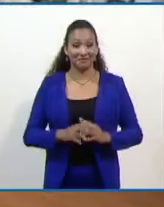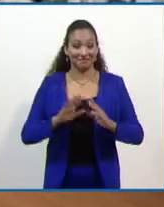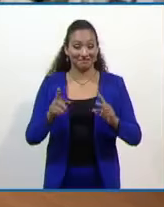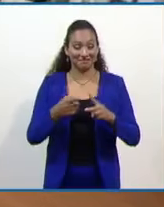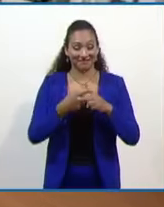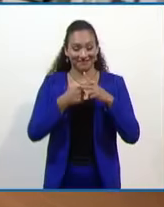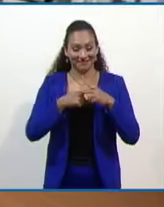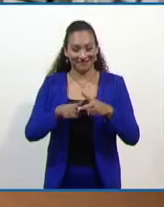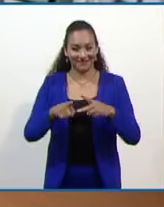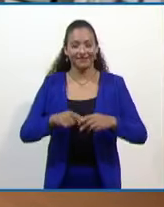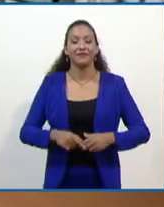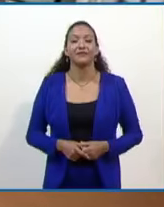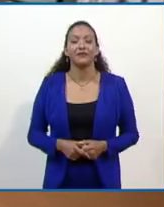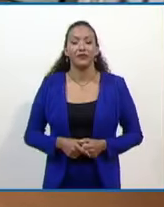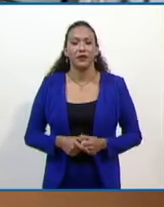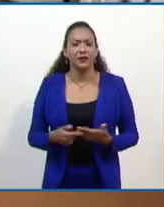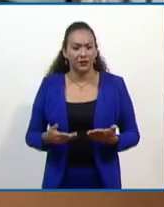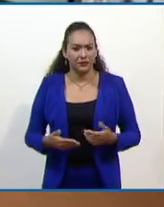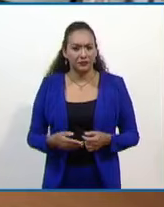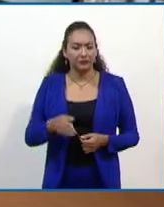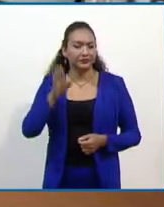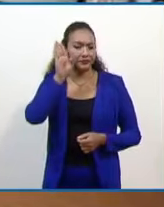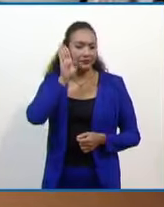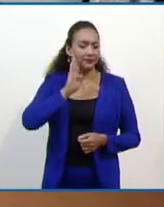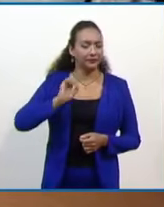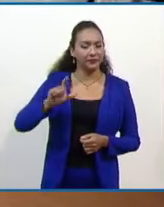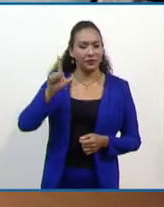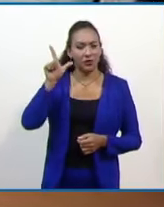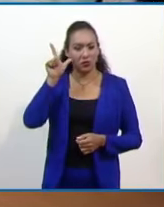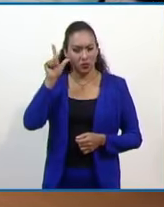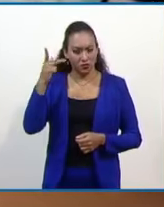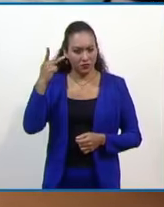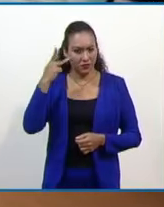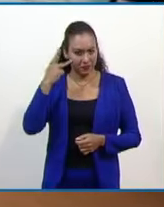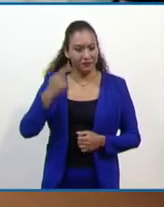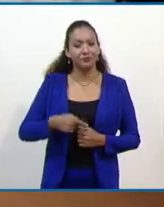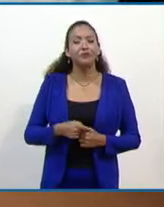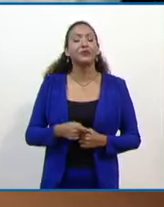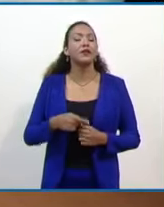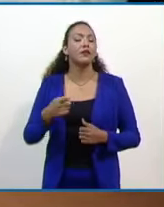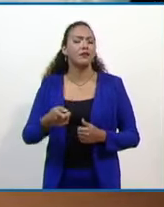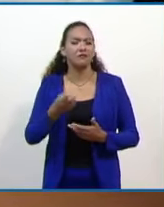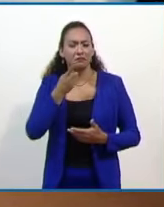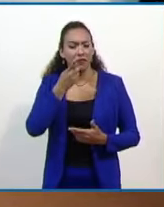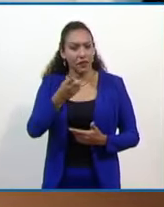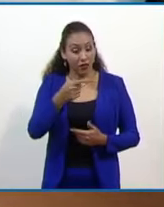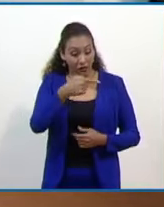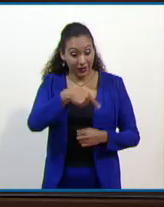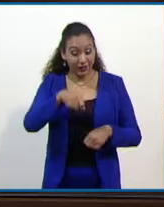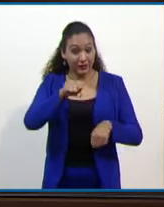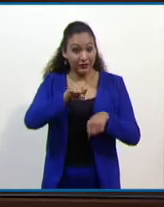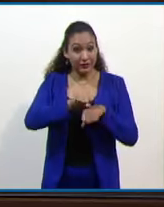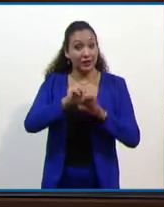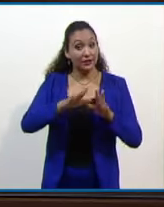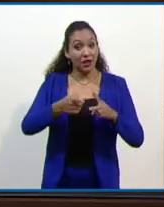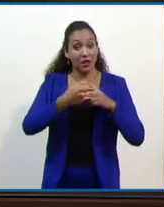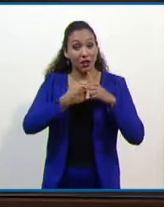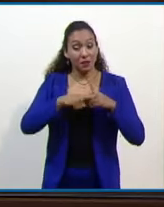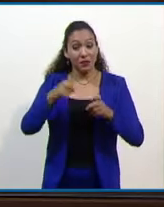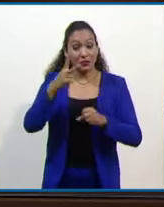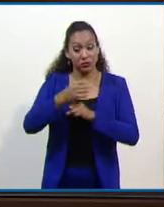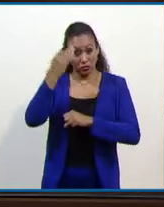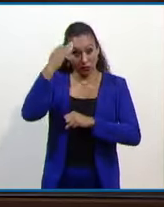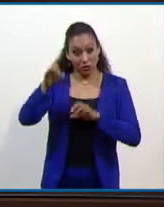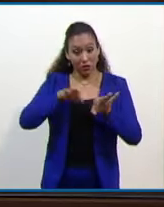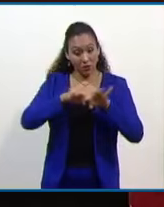Iniciamos con la información. La ministra presidenta de la Suprema Corte, Norma Lucía Piña Hernández, declaró la apertura del segundo periodo de sesiones